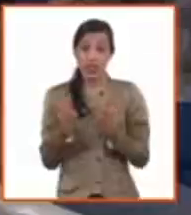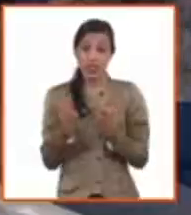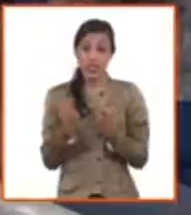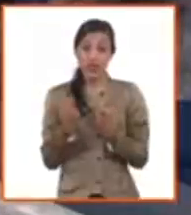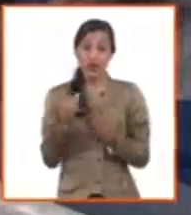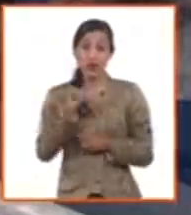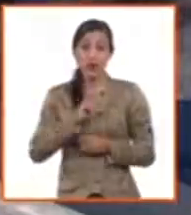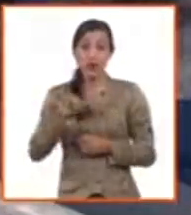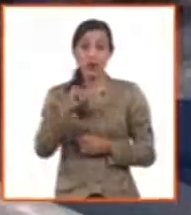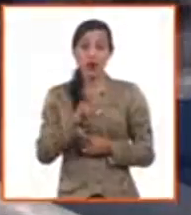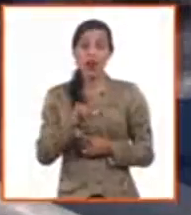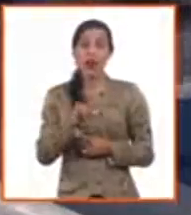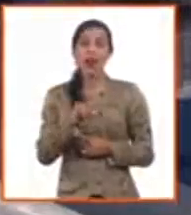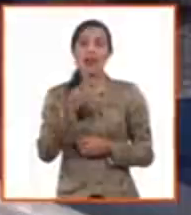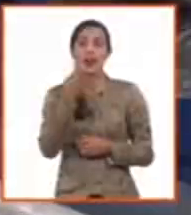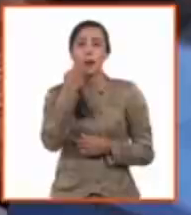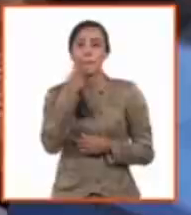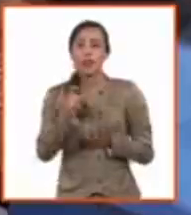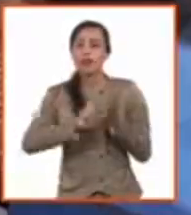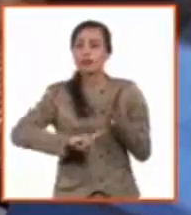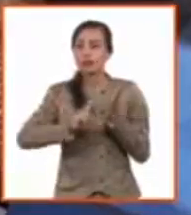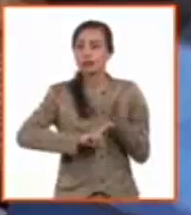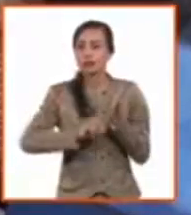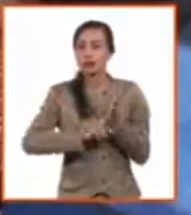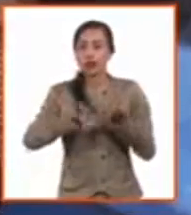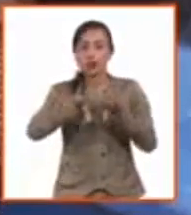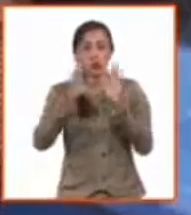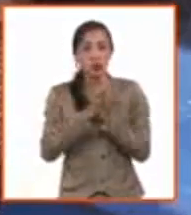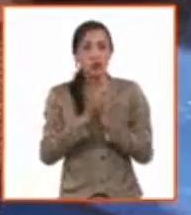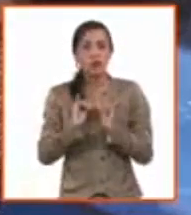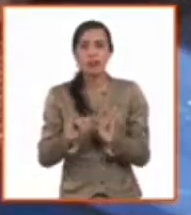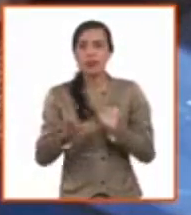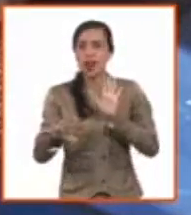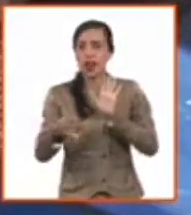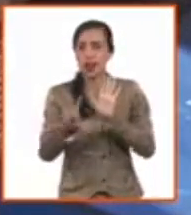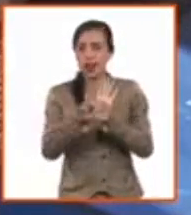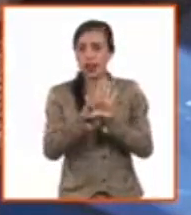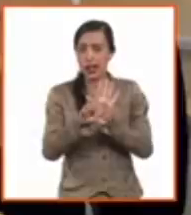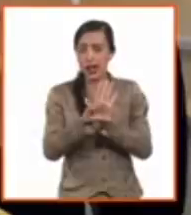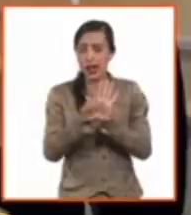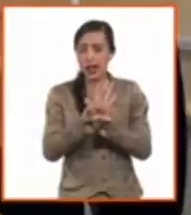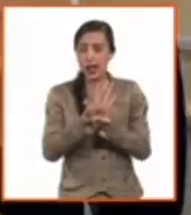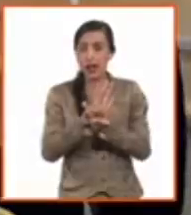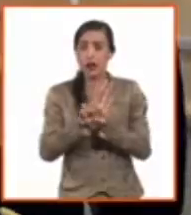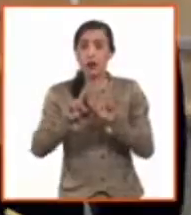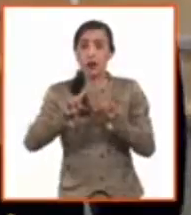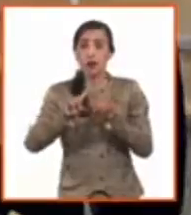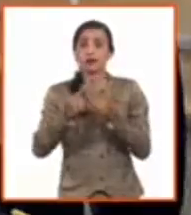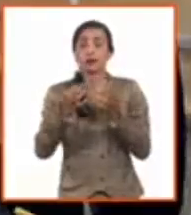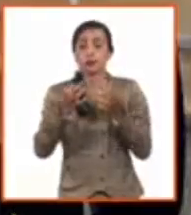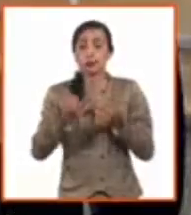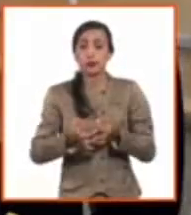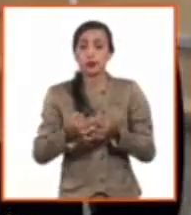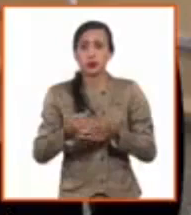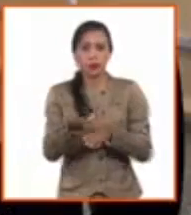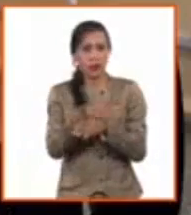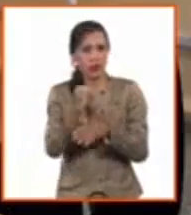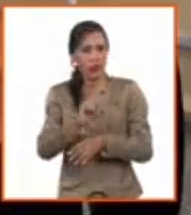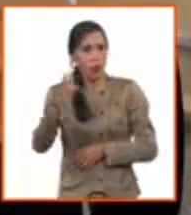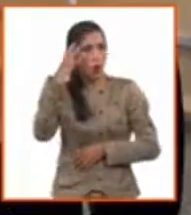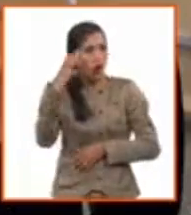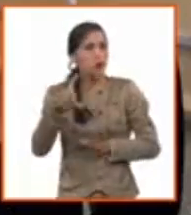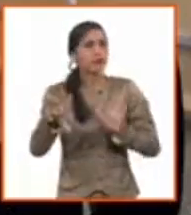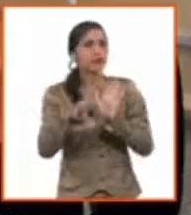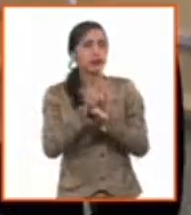sólo introducir las lecturas primarias estos podrán hacer toda la comisión legal generada por los por las establecidas con los distintos